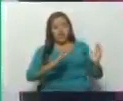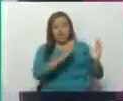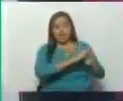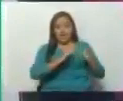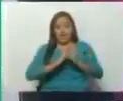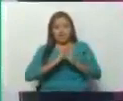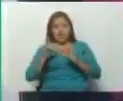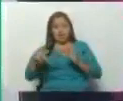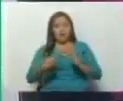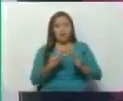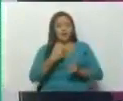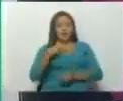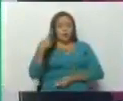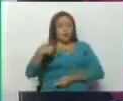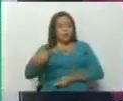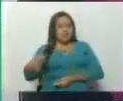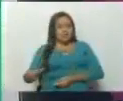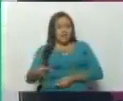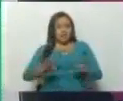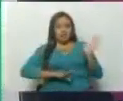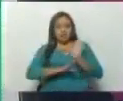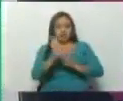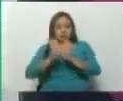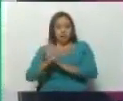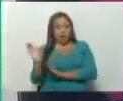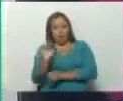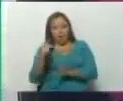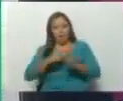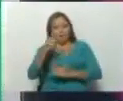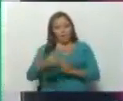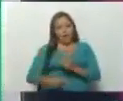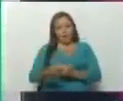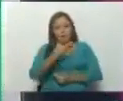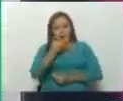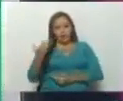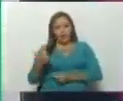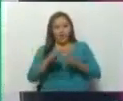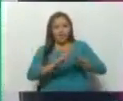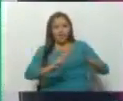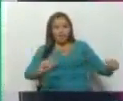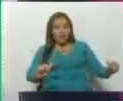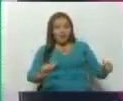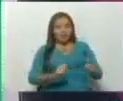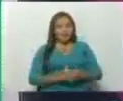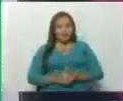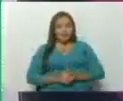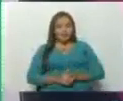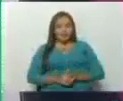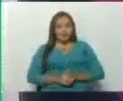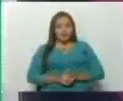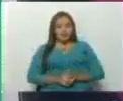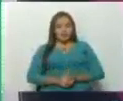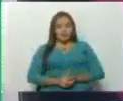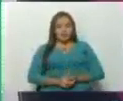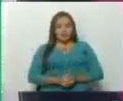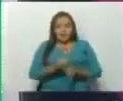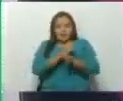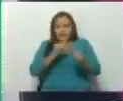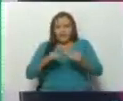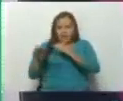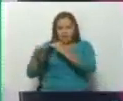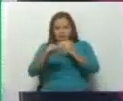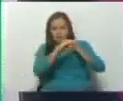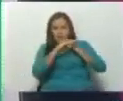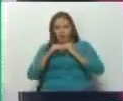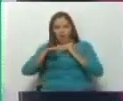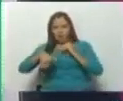una política de un plan, mejor dicho, de tierra, de suelo, bueno, para que de forma equitativa todo el mundo